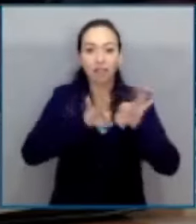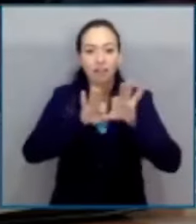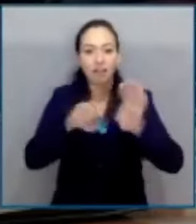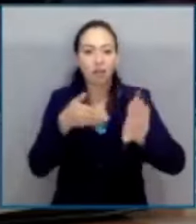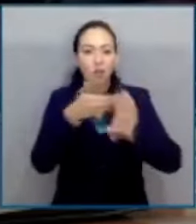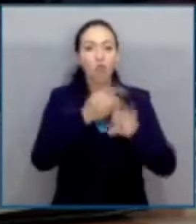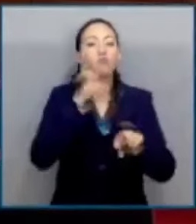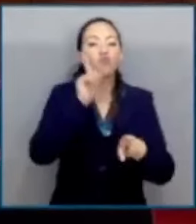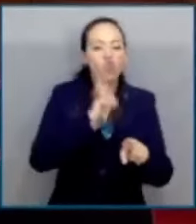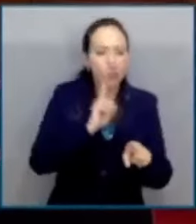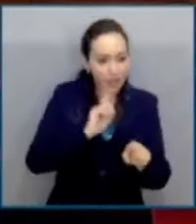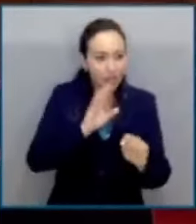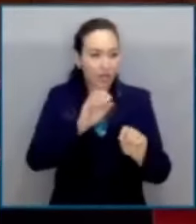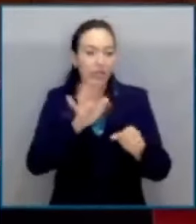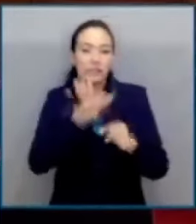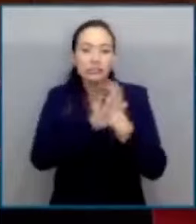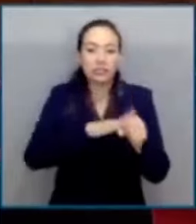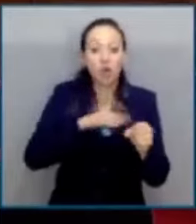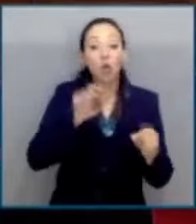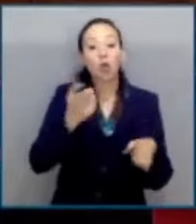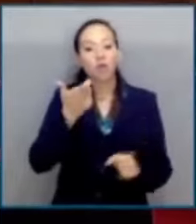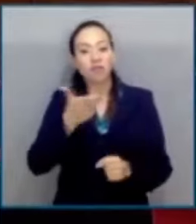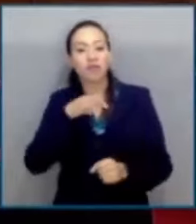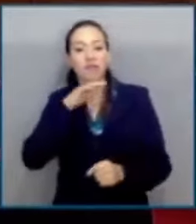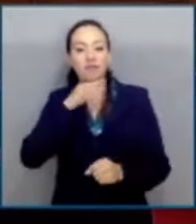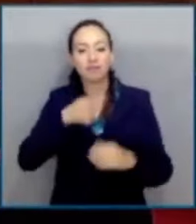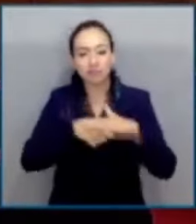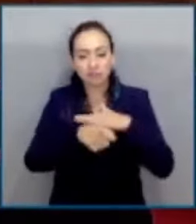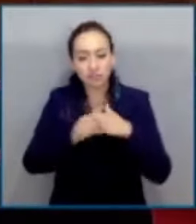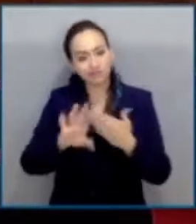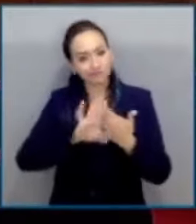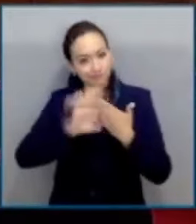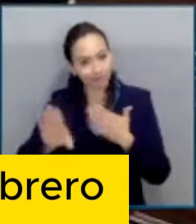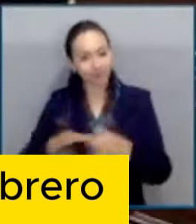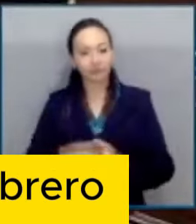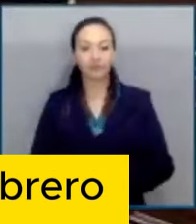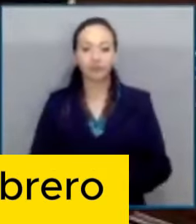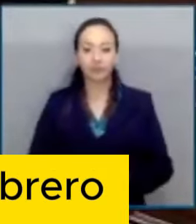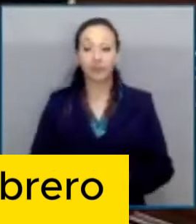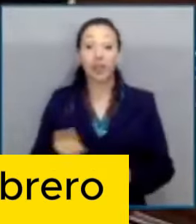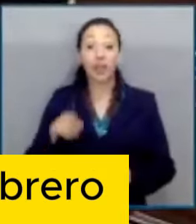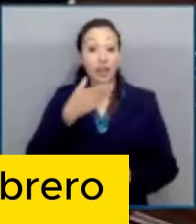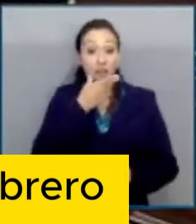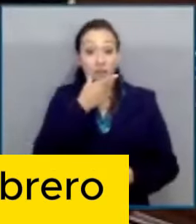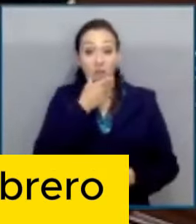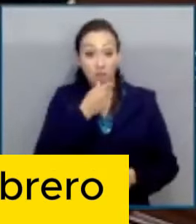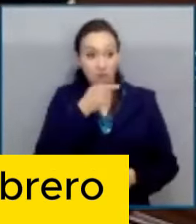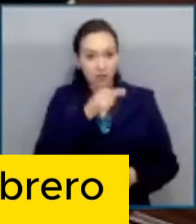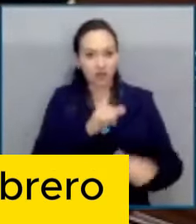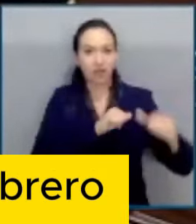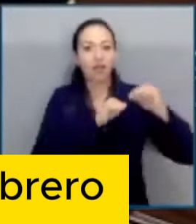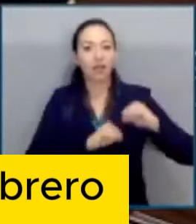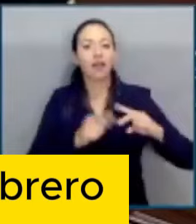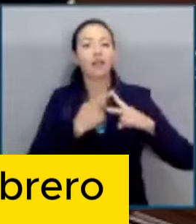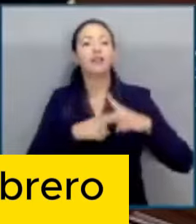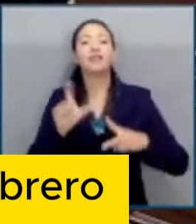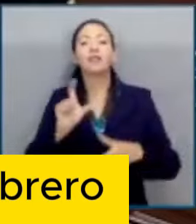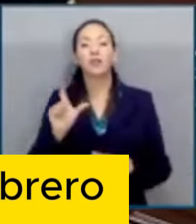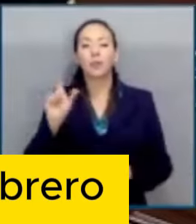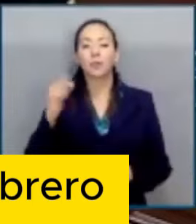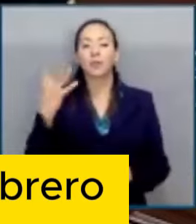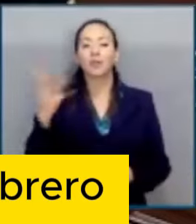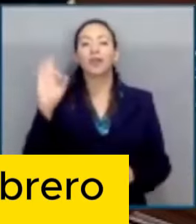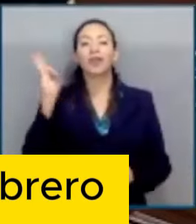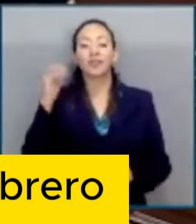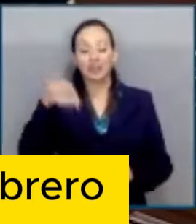como la corrupción. El nuevo consejero de la Judicatura Federal desempeñará el cargo a partir del 24 de febrero de 2024